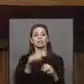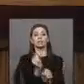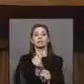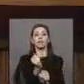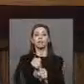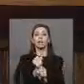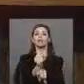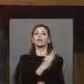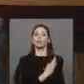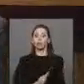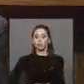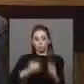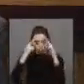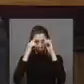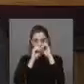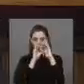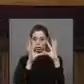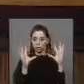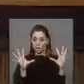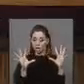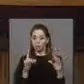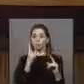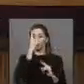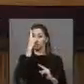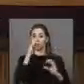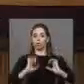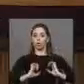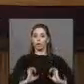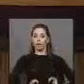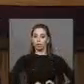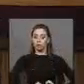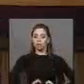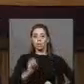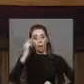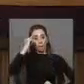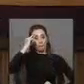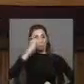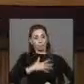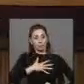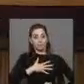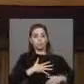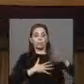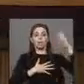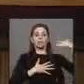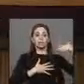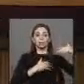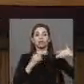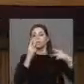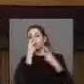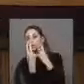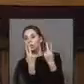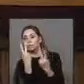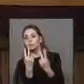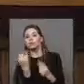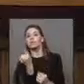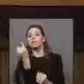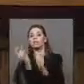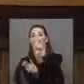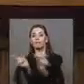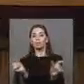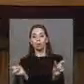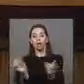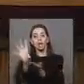llevó a cabo con la claridad y coherencia sobreponiendo la ética y los principios a la mirada simplista e individualista que hoy impera.